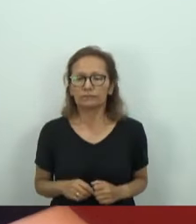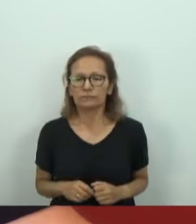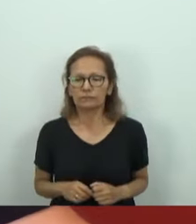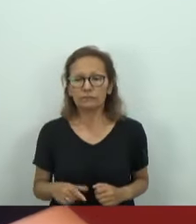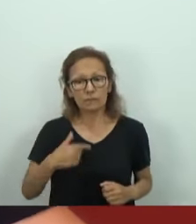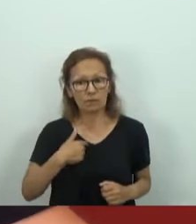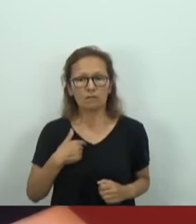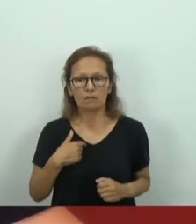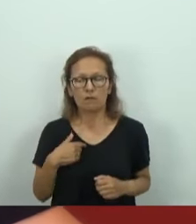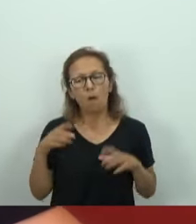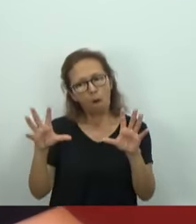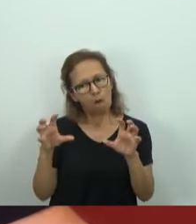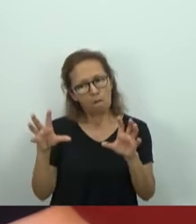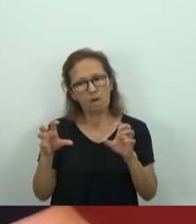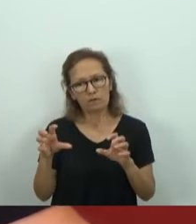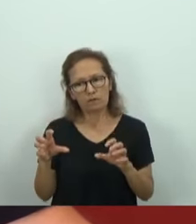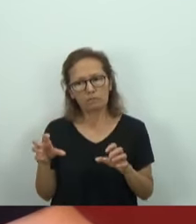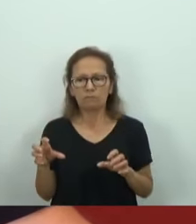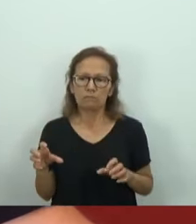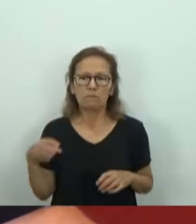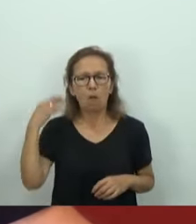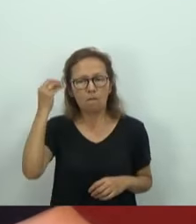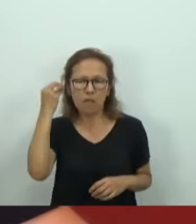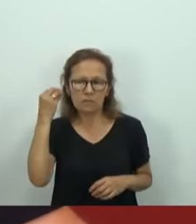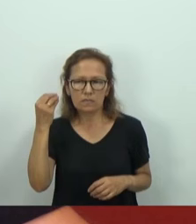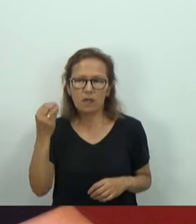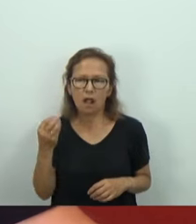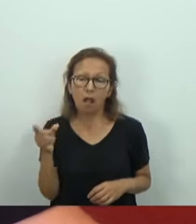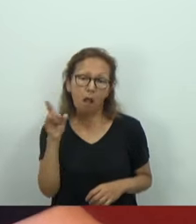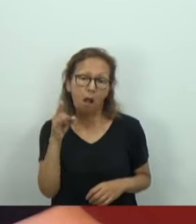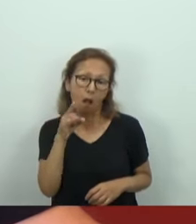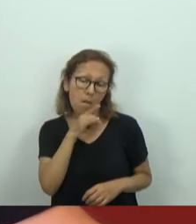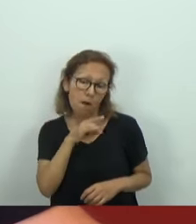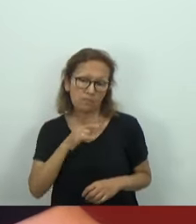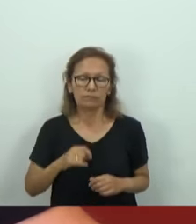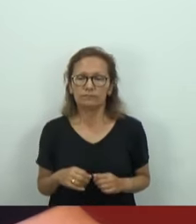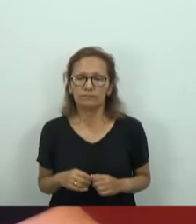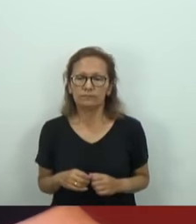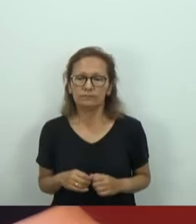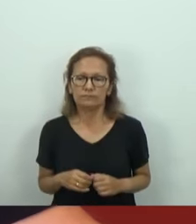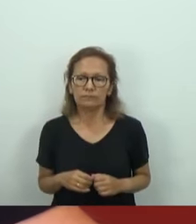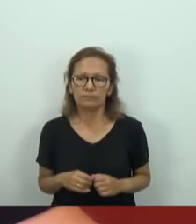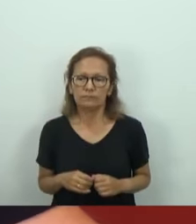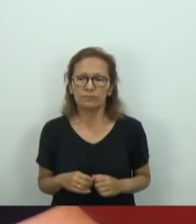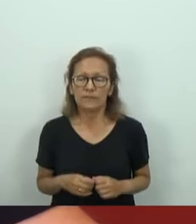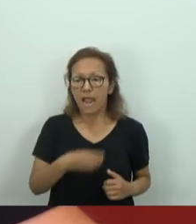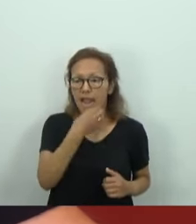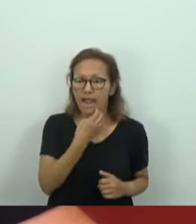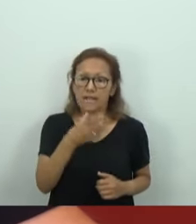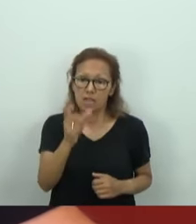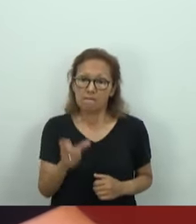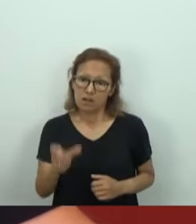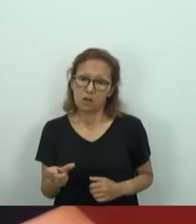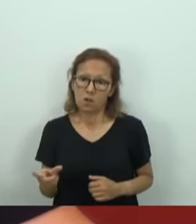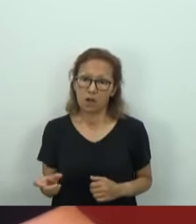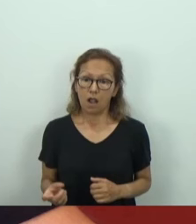yo aprendí con los tiempos, yo me dije, algo está mal. Se hacía una liberación y se necesitaba una hora, dos horas, tres horas. Y yo dije, Señor, algo está